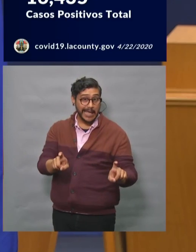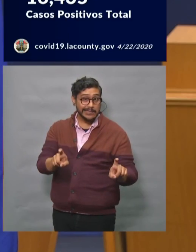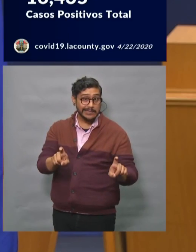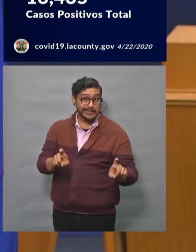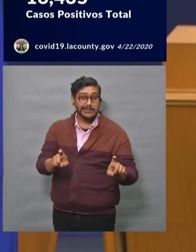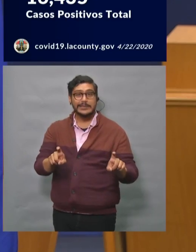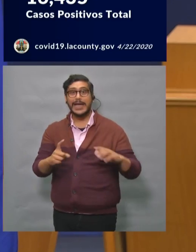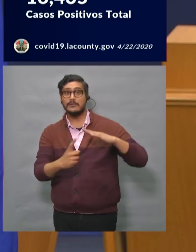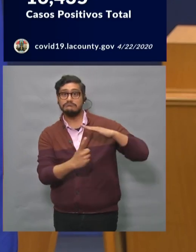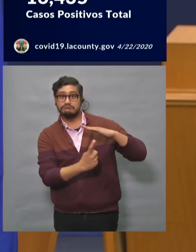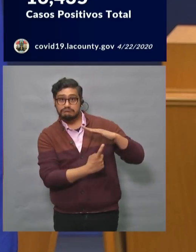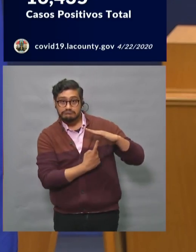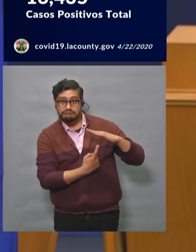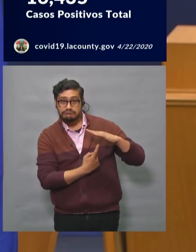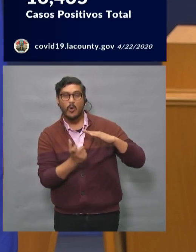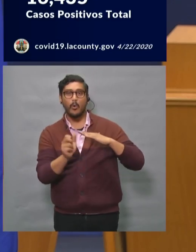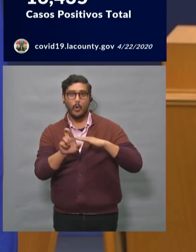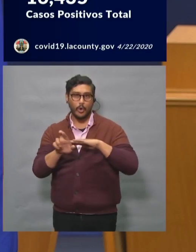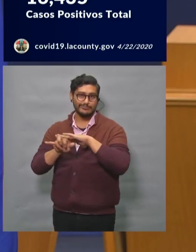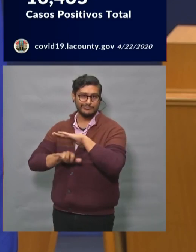cuarentena.